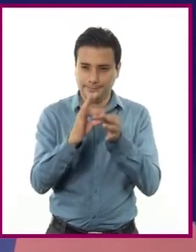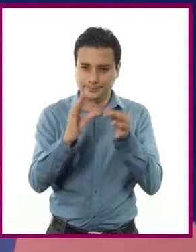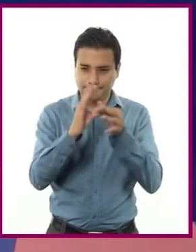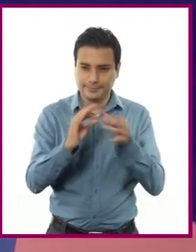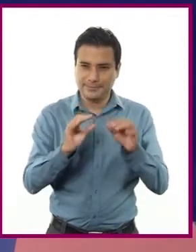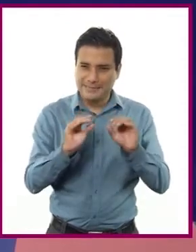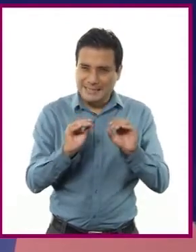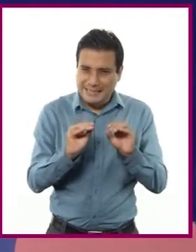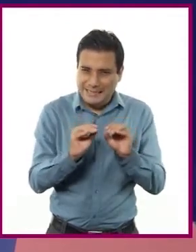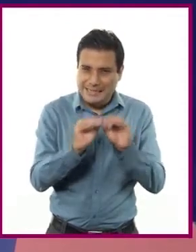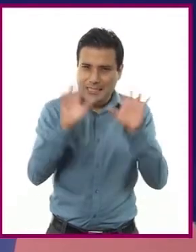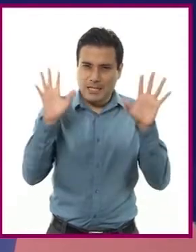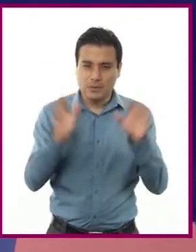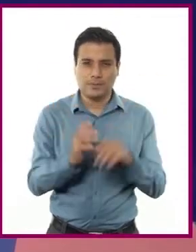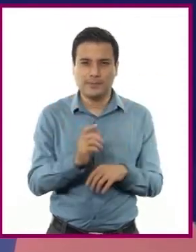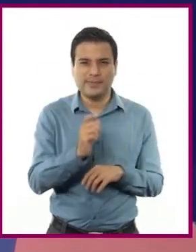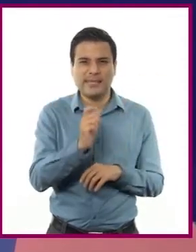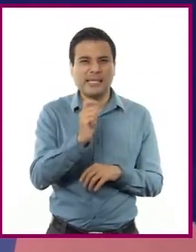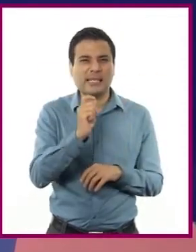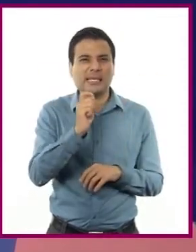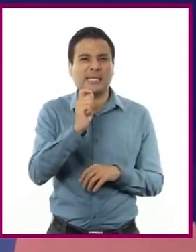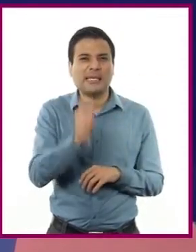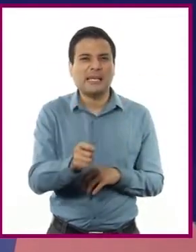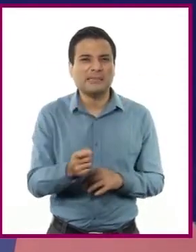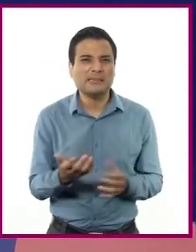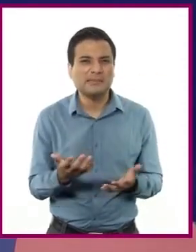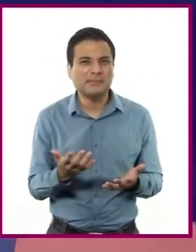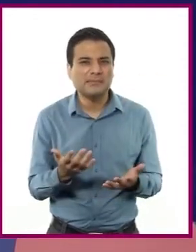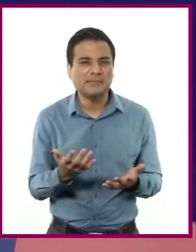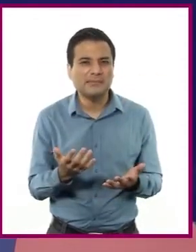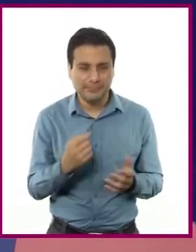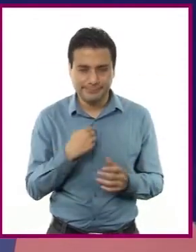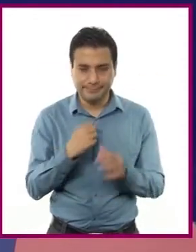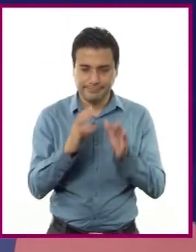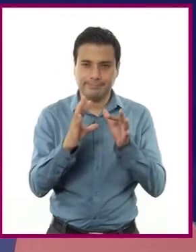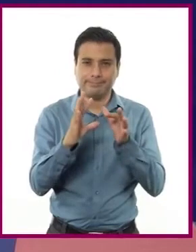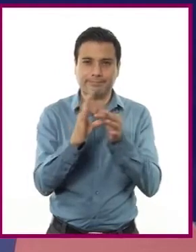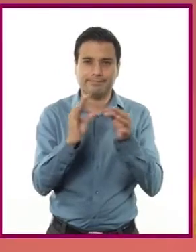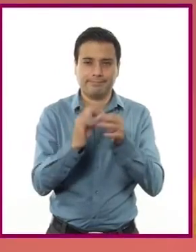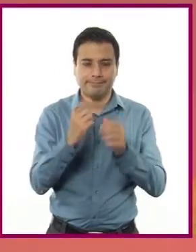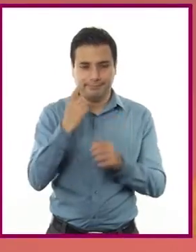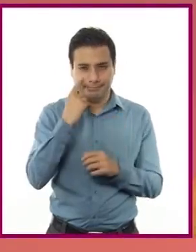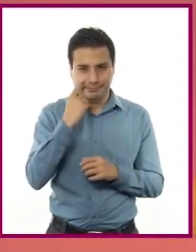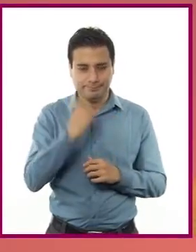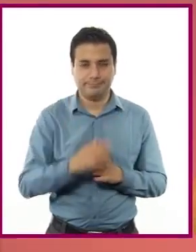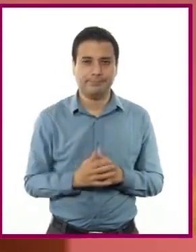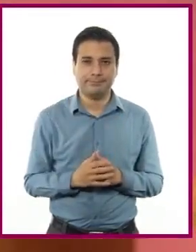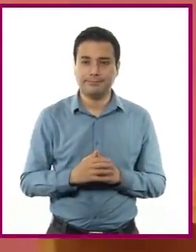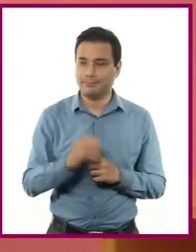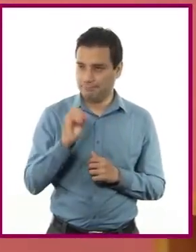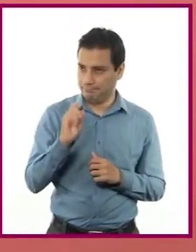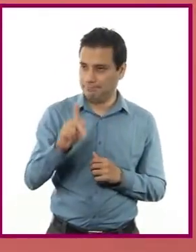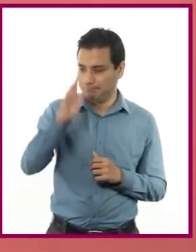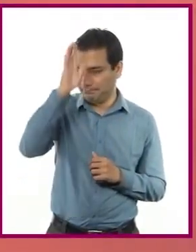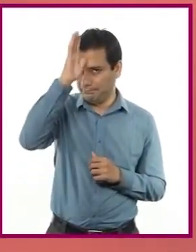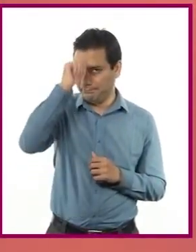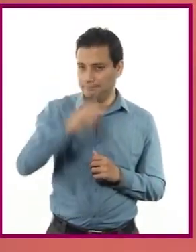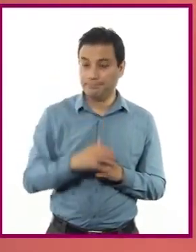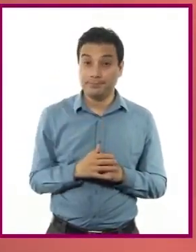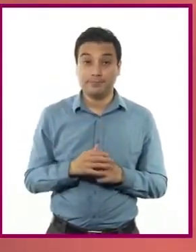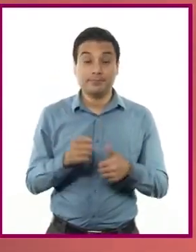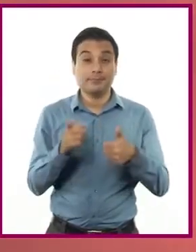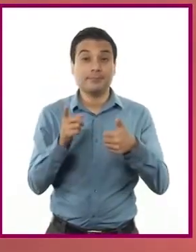las alumnas y alumnos de qué sirve esto para hacer un glosario? Me parece muy bien, pero